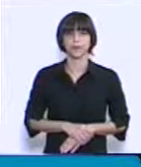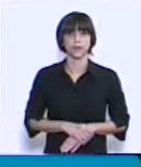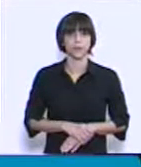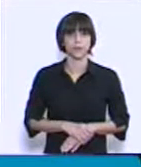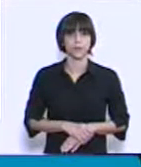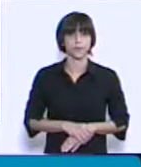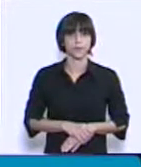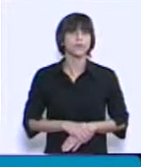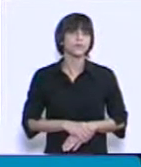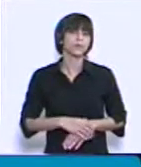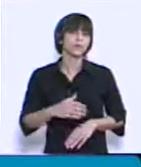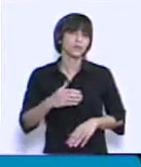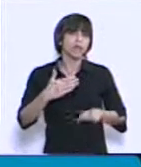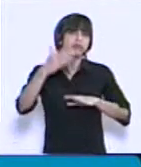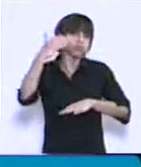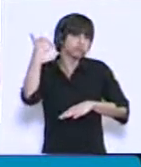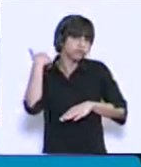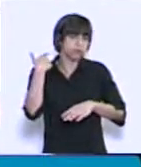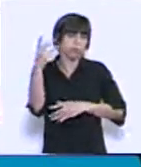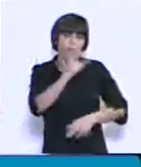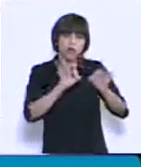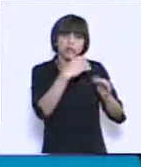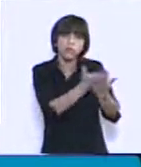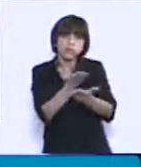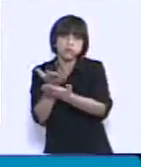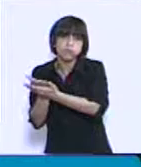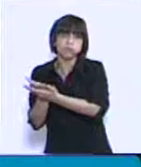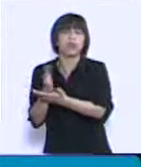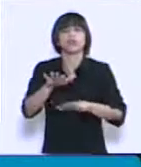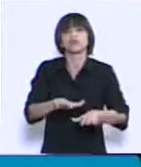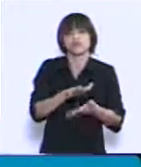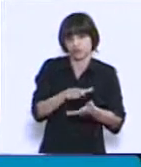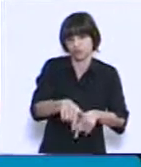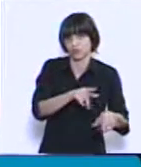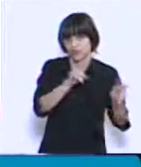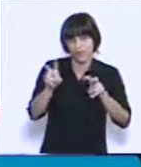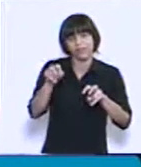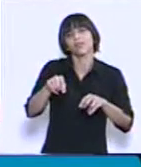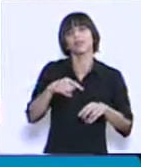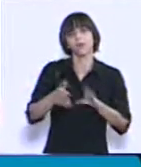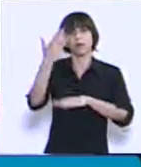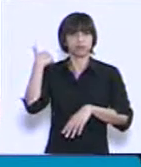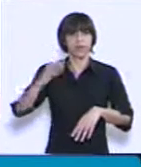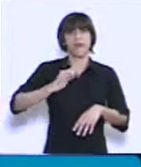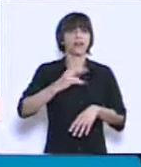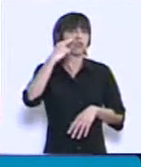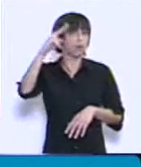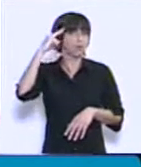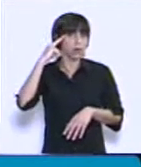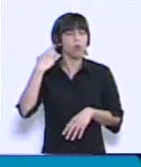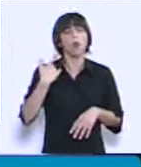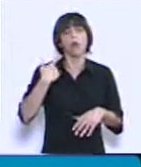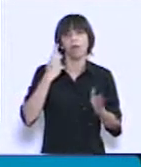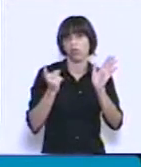Ha habido innumerable cantidad de proyectos acerca de la movilidad. El proyecto de la asignación universal por hijo data ya del 2009 a través de un